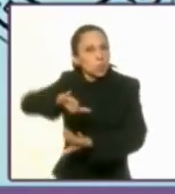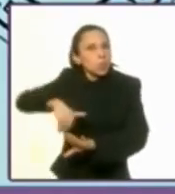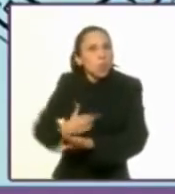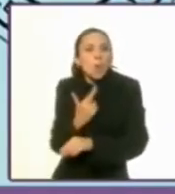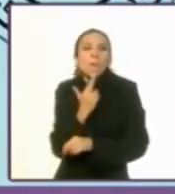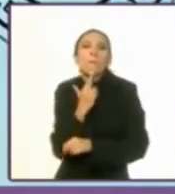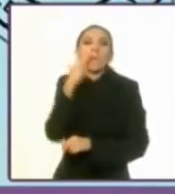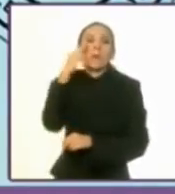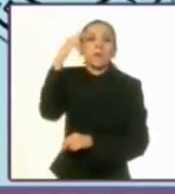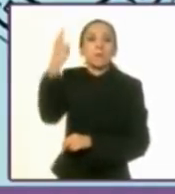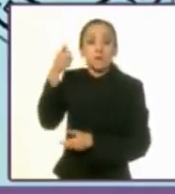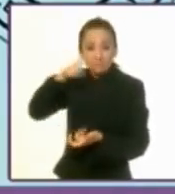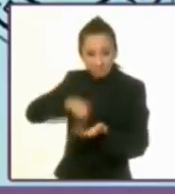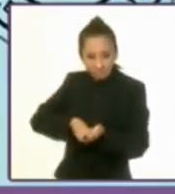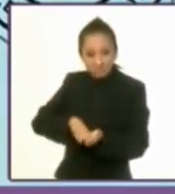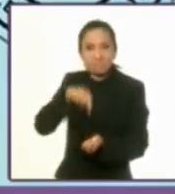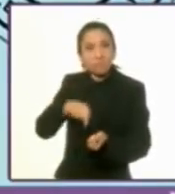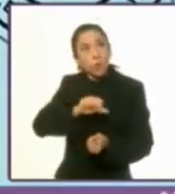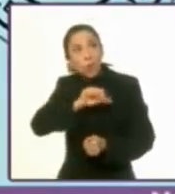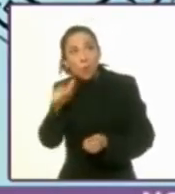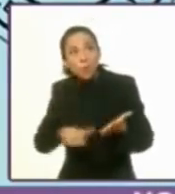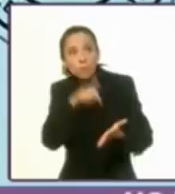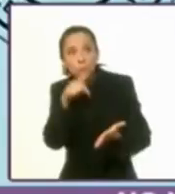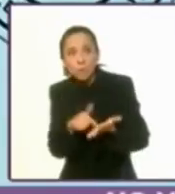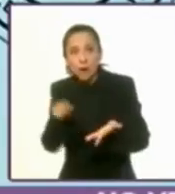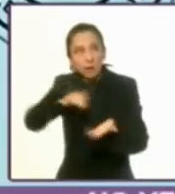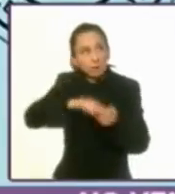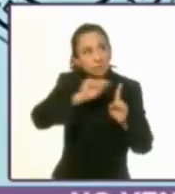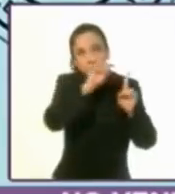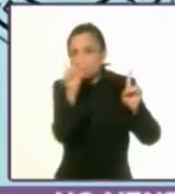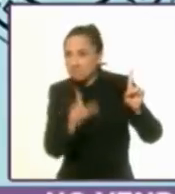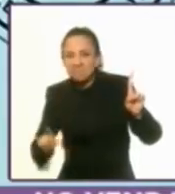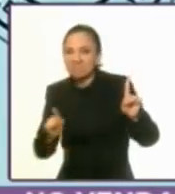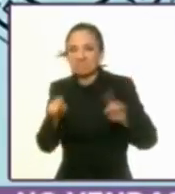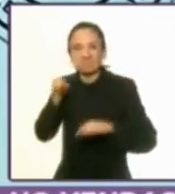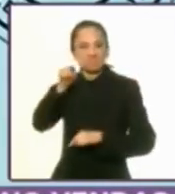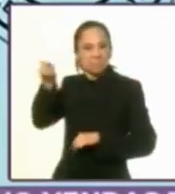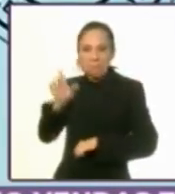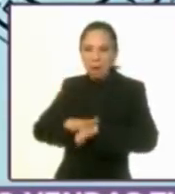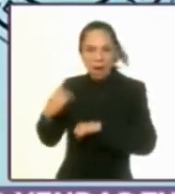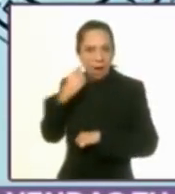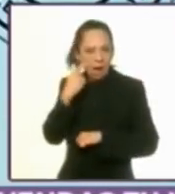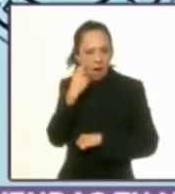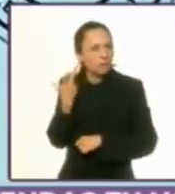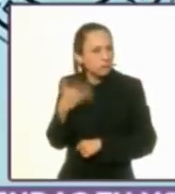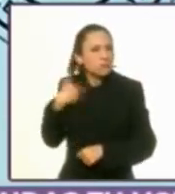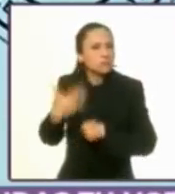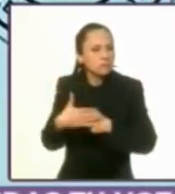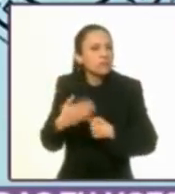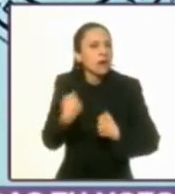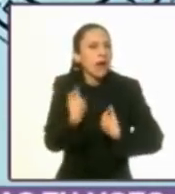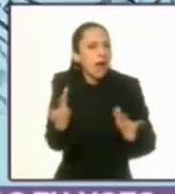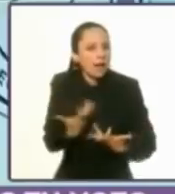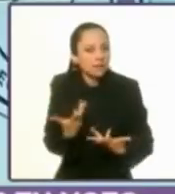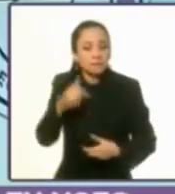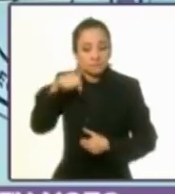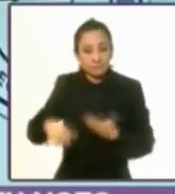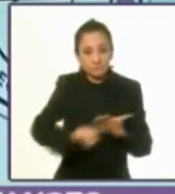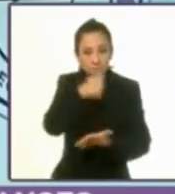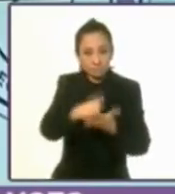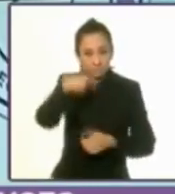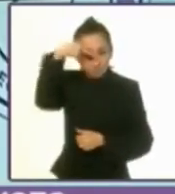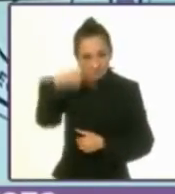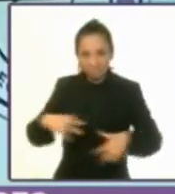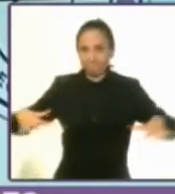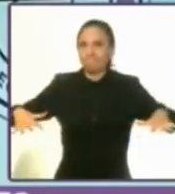en alguna ciudad en el país y qué vamos a hacer a ir por la nueva ciudad de mexico el